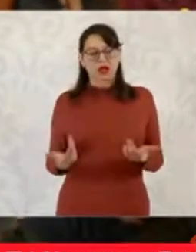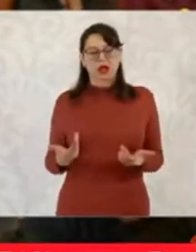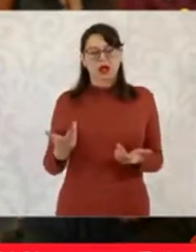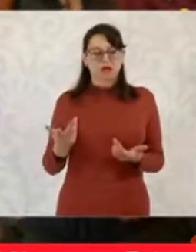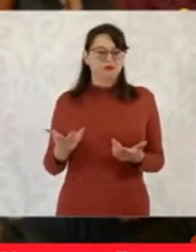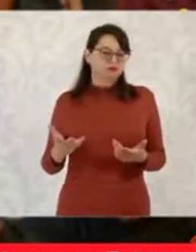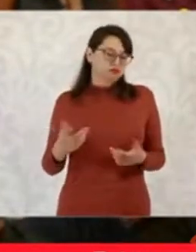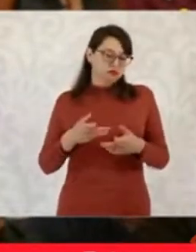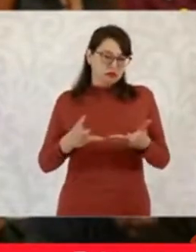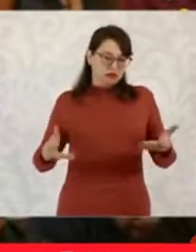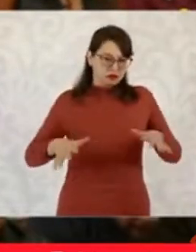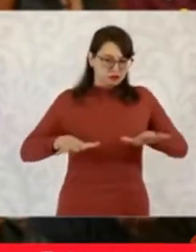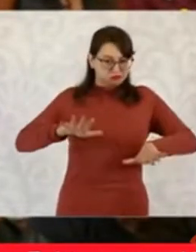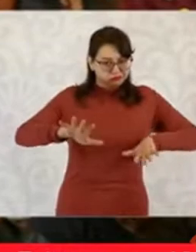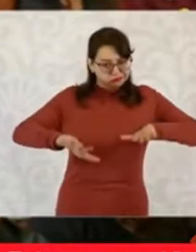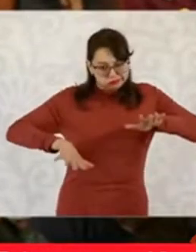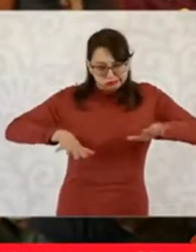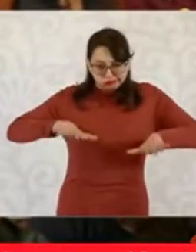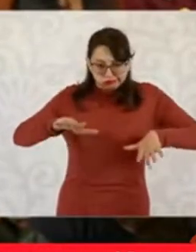de quienes estuvieron ahí,